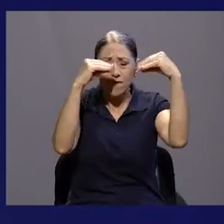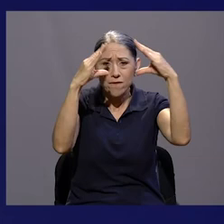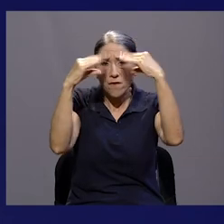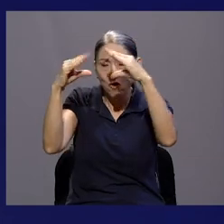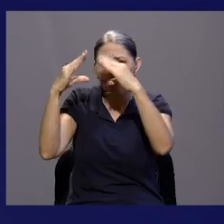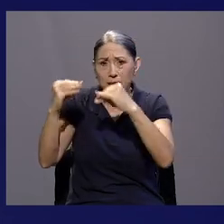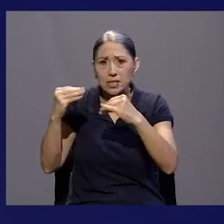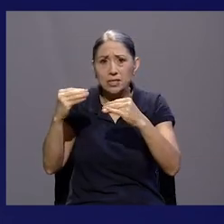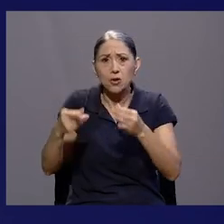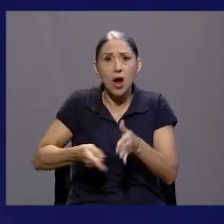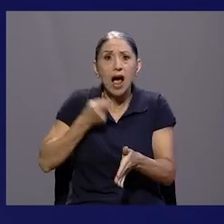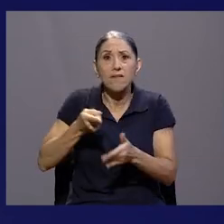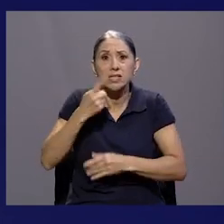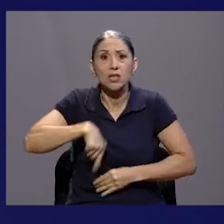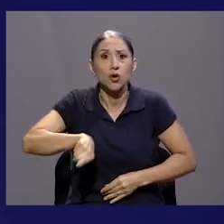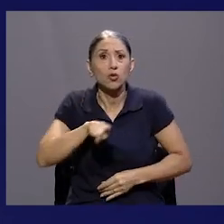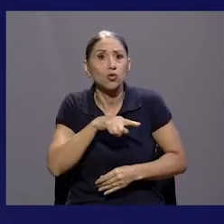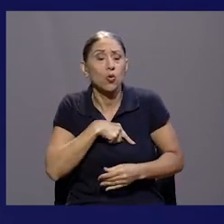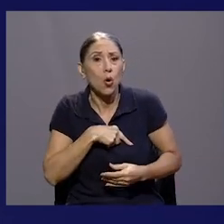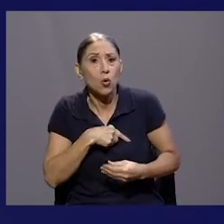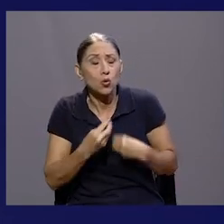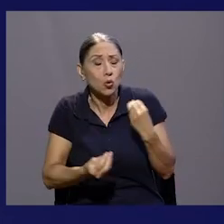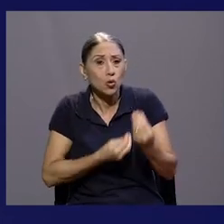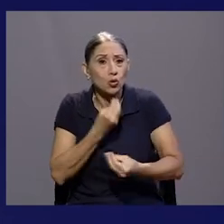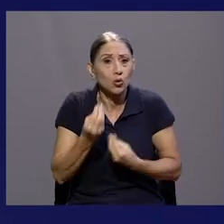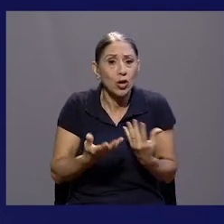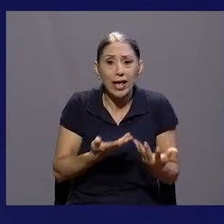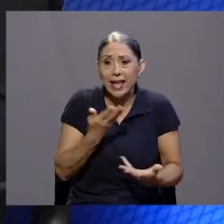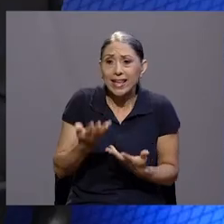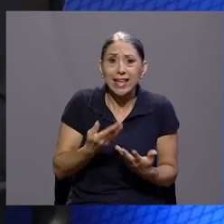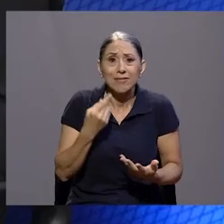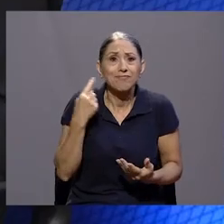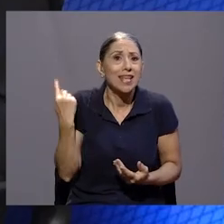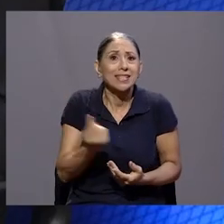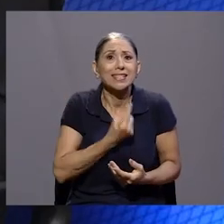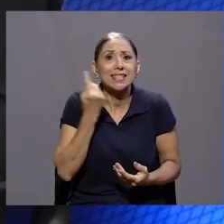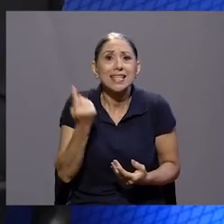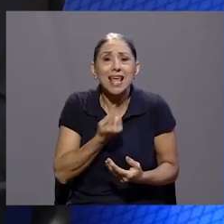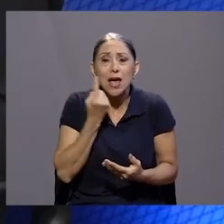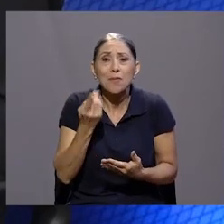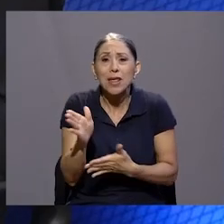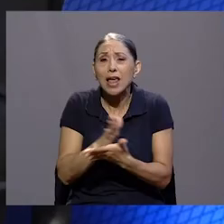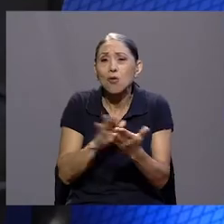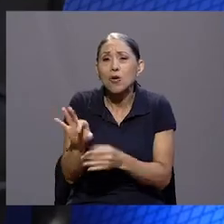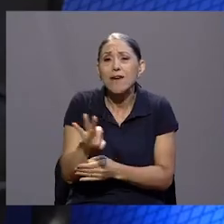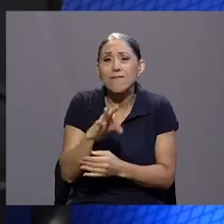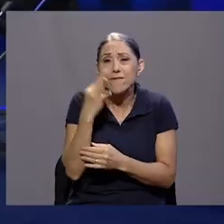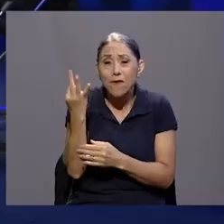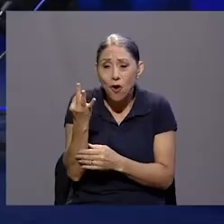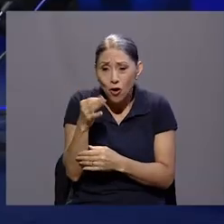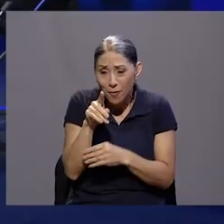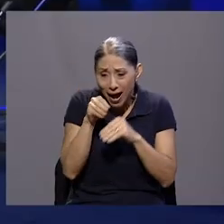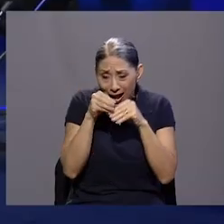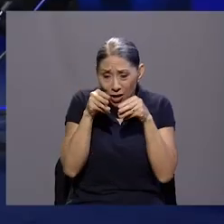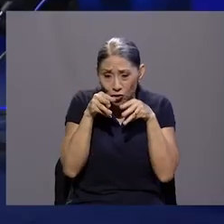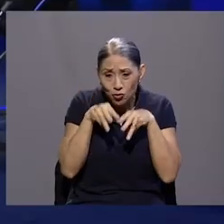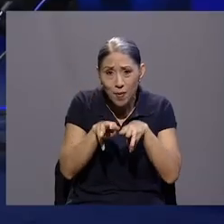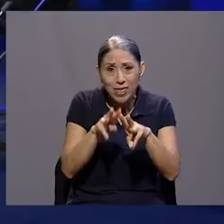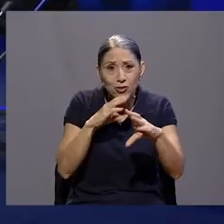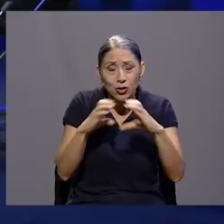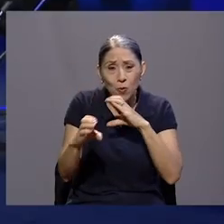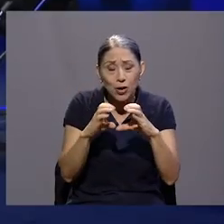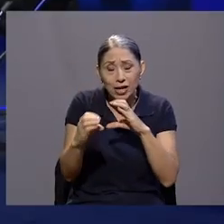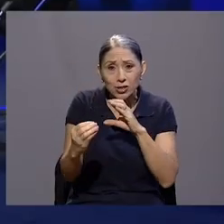atrapados por los algoritmos que siempre nos llevan a los mismos lugares a ver las mismas cosas y nos repetimos